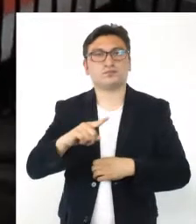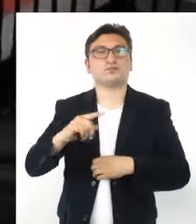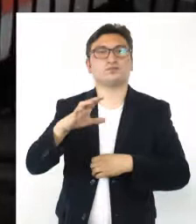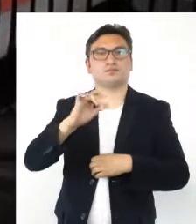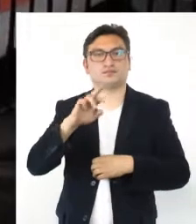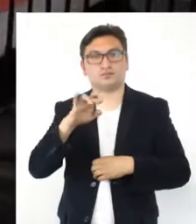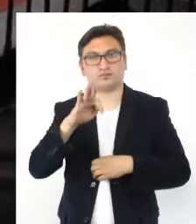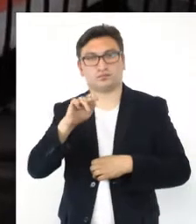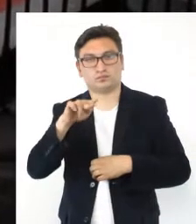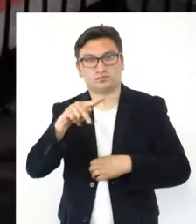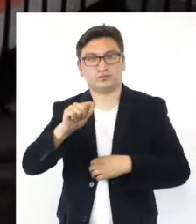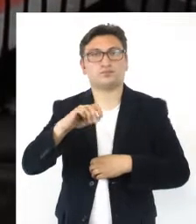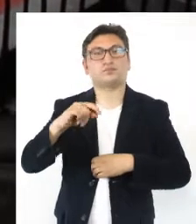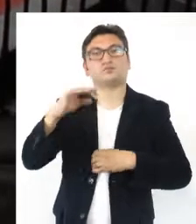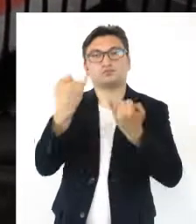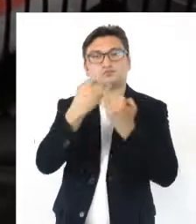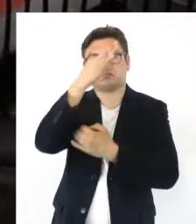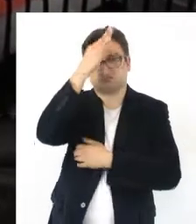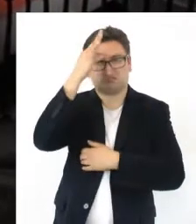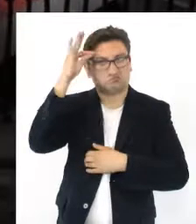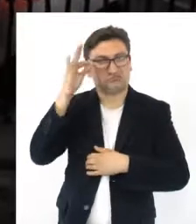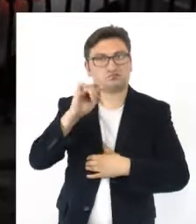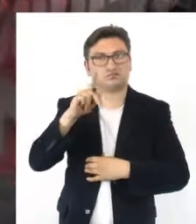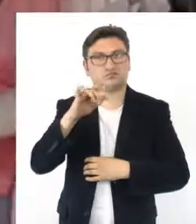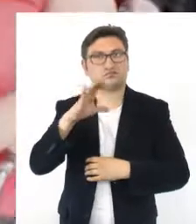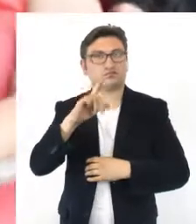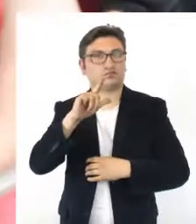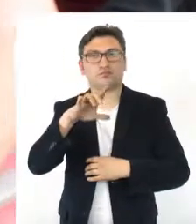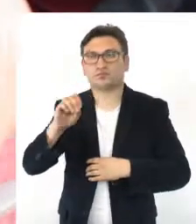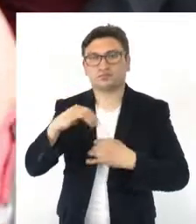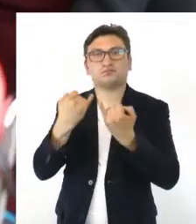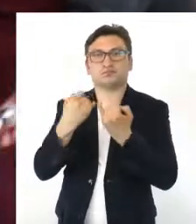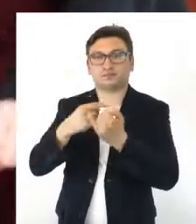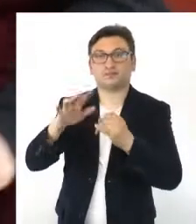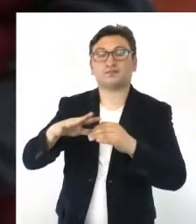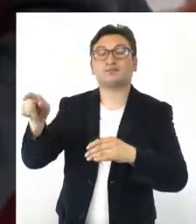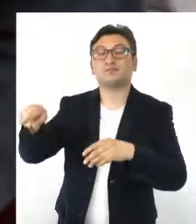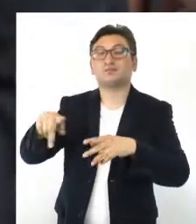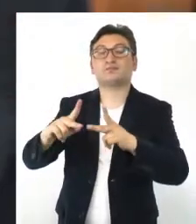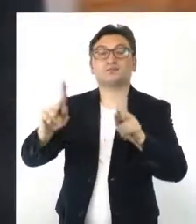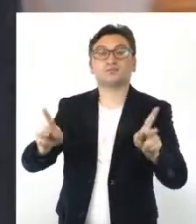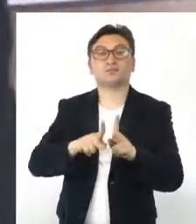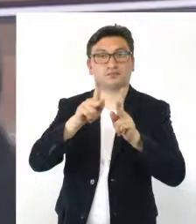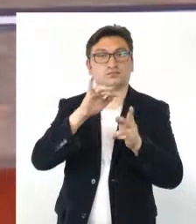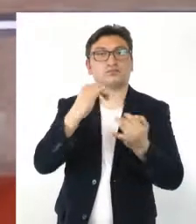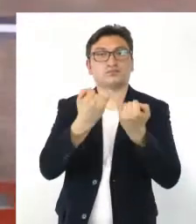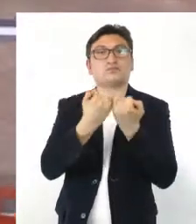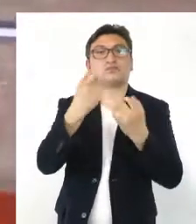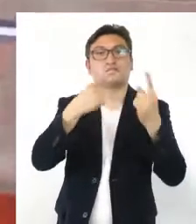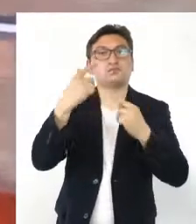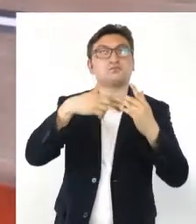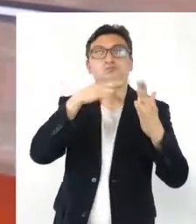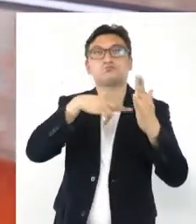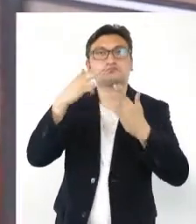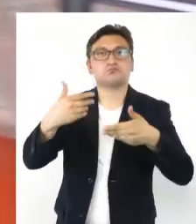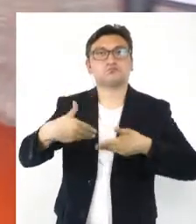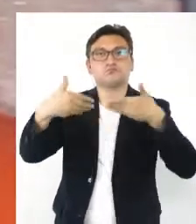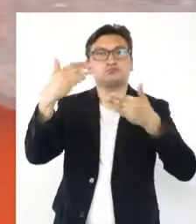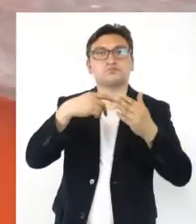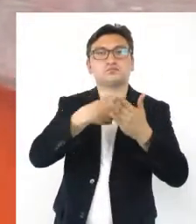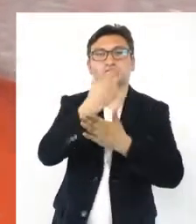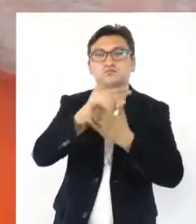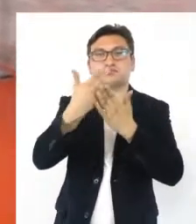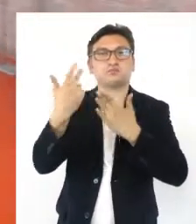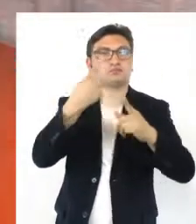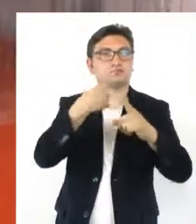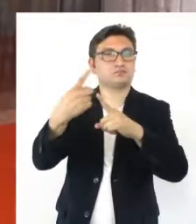Paz, Carlos Fuentes y Frida Kahlo, por nombrar algunos, y en sus patios, los muralistas mexicanos como Diego Rivera, David Alfaro Siqueiros y José